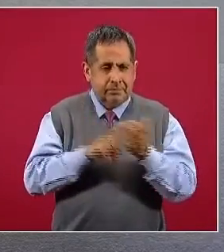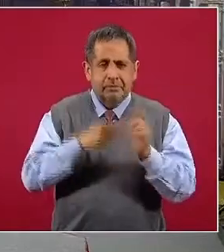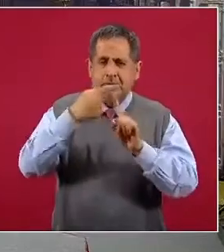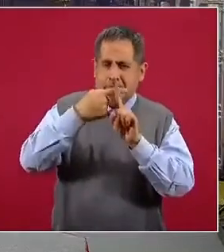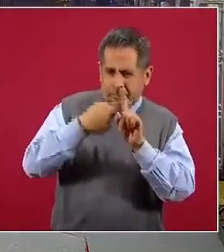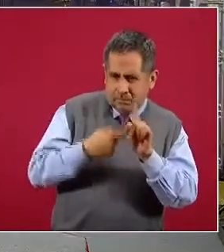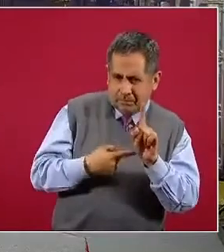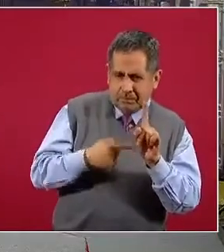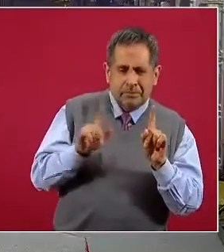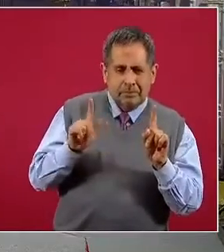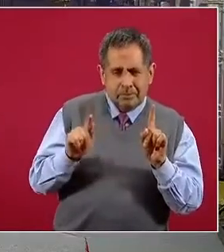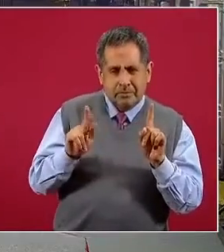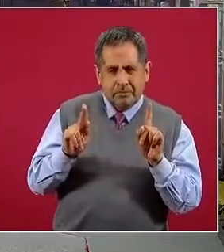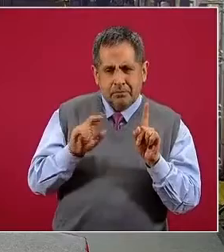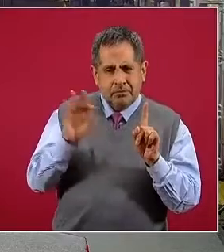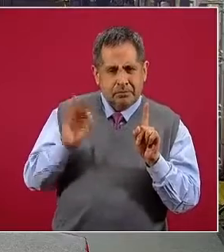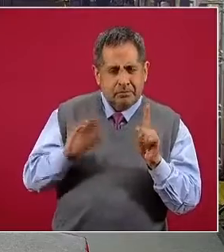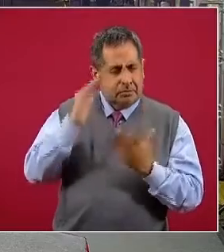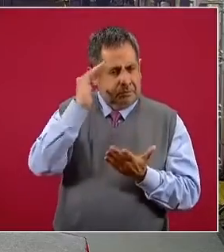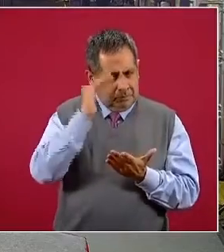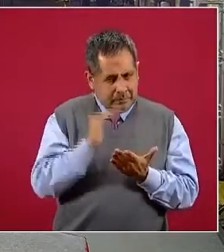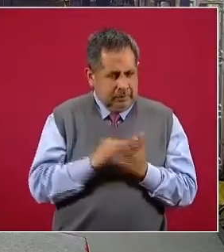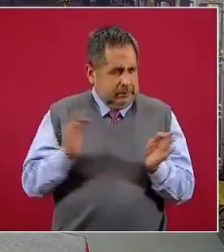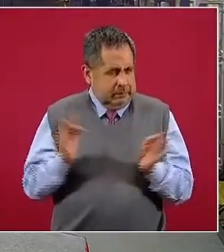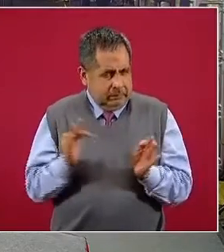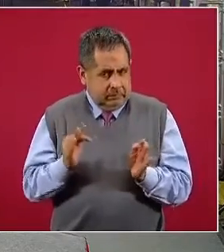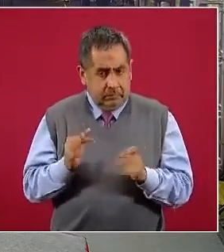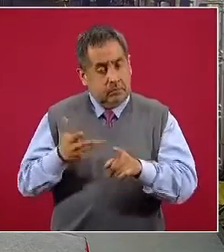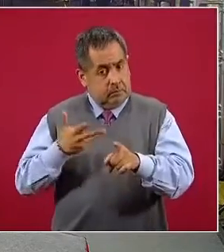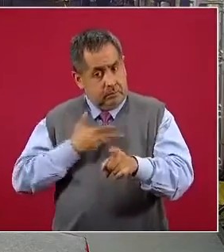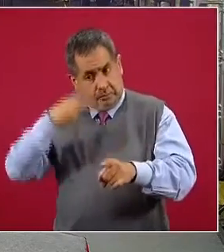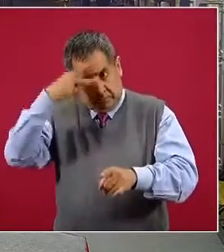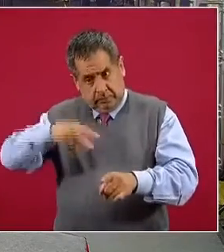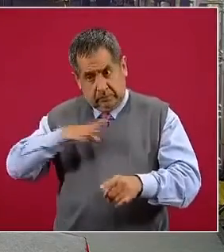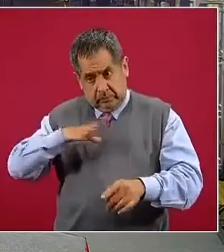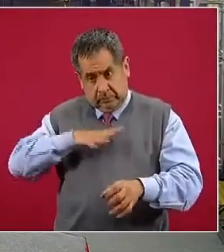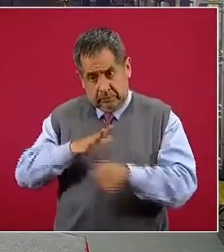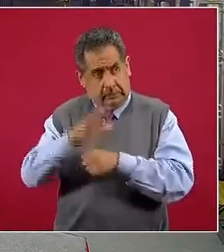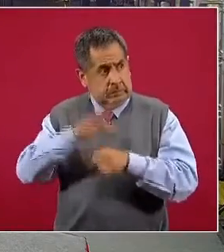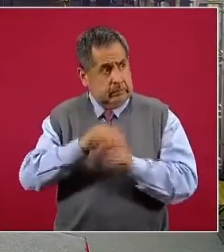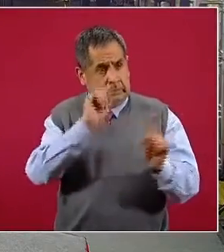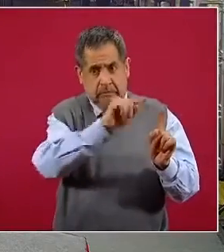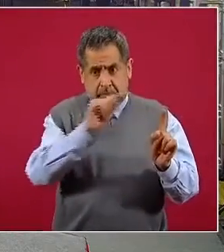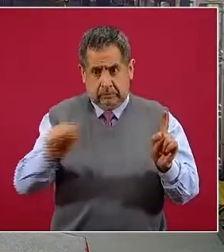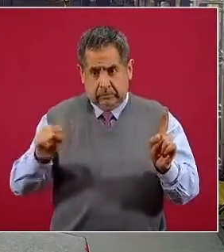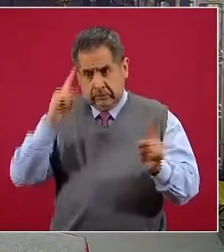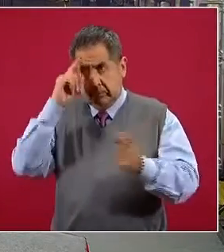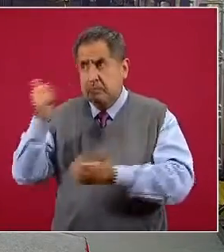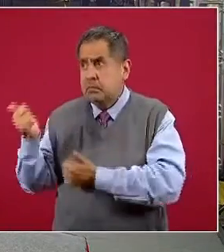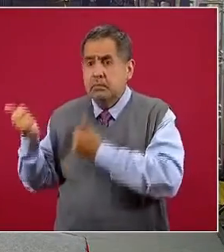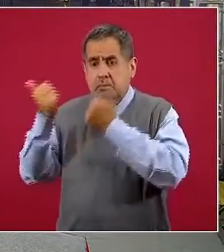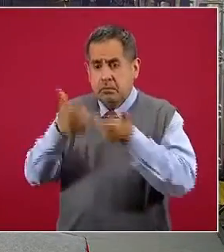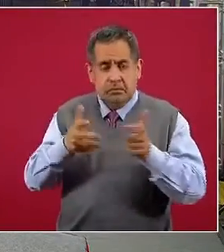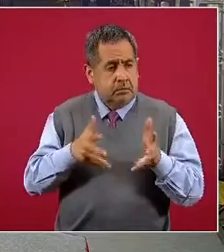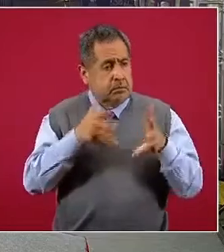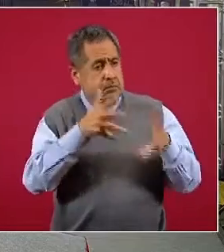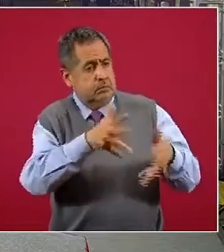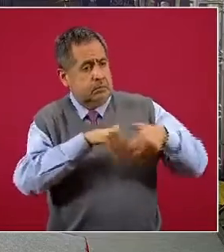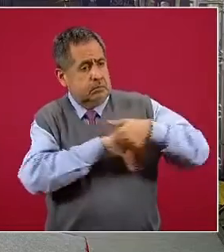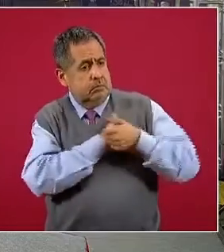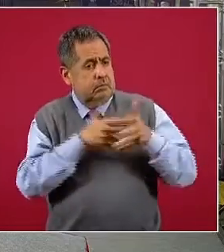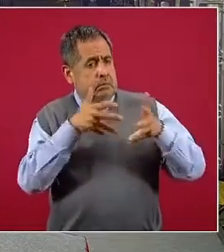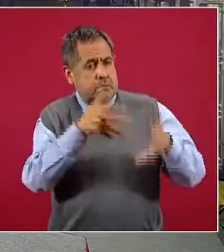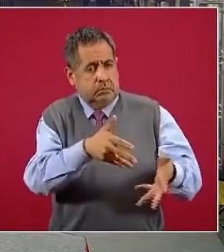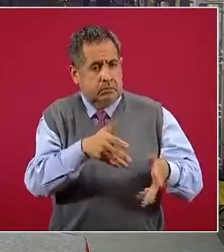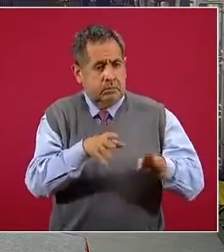menos 80 grados. ¿México cuenta con una cadena de frío de estas características para poder transportar y almacenar estas vacunas en todas